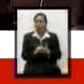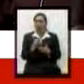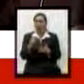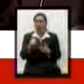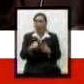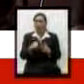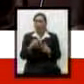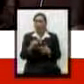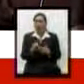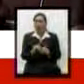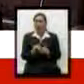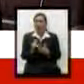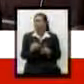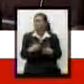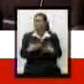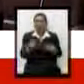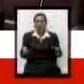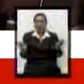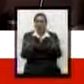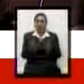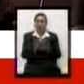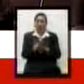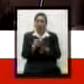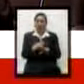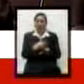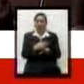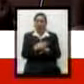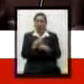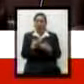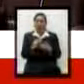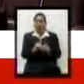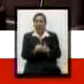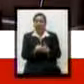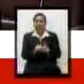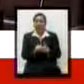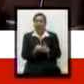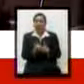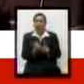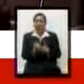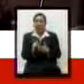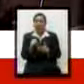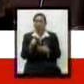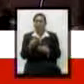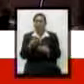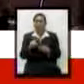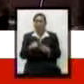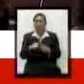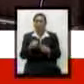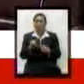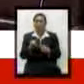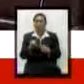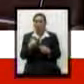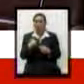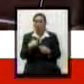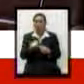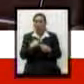céticos. Señor, no podemos cerrar las puertas de desarrollo al emprendimiento en Hilo, en Paita y Matarani.